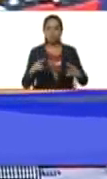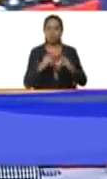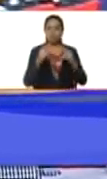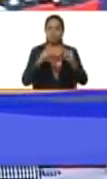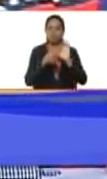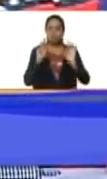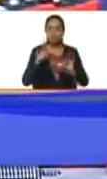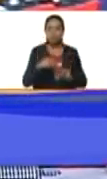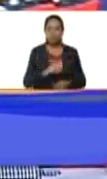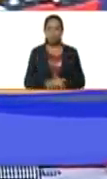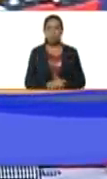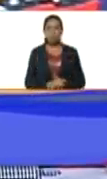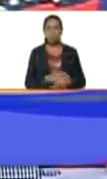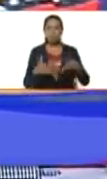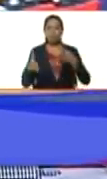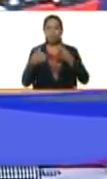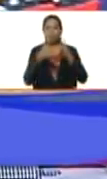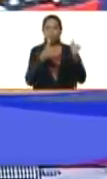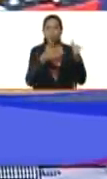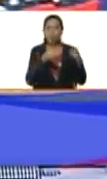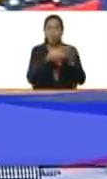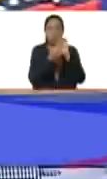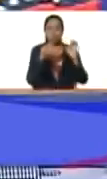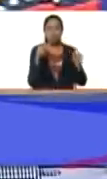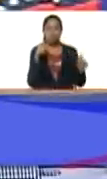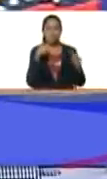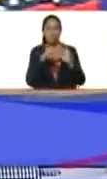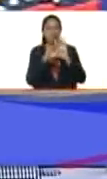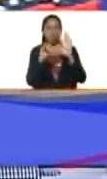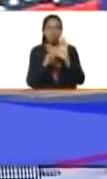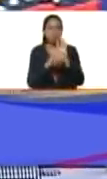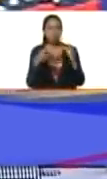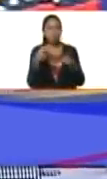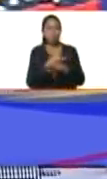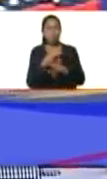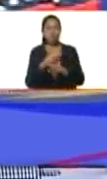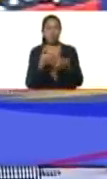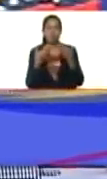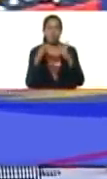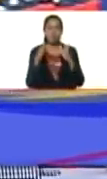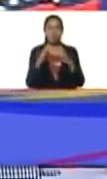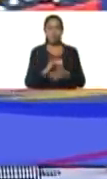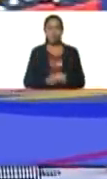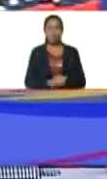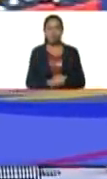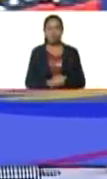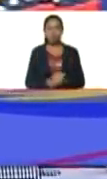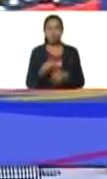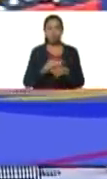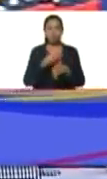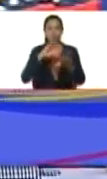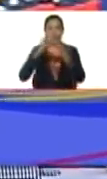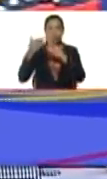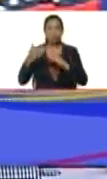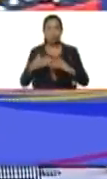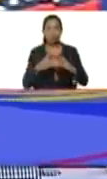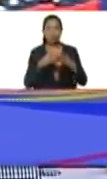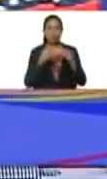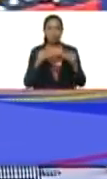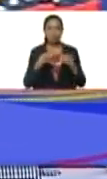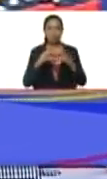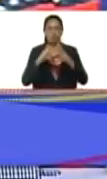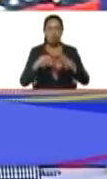encontrar el camino para constituir los gobiernos populares, los gobiernos comunitarios en todo